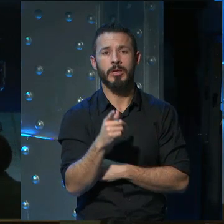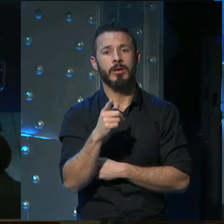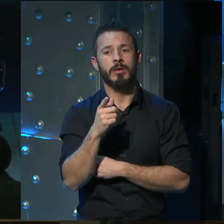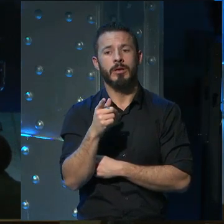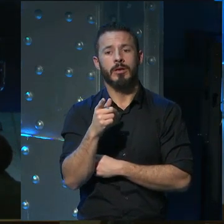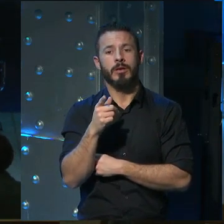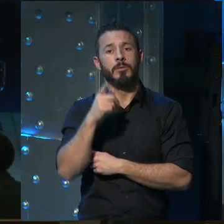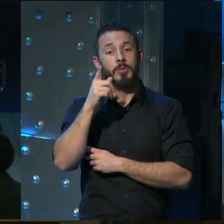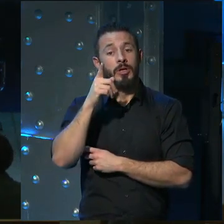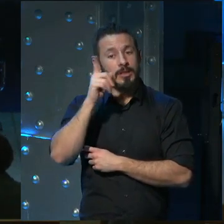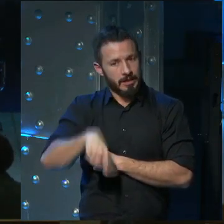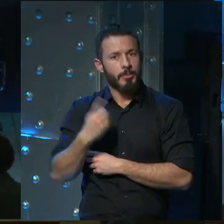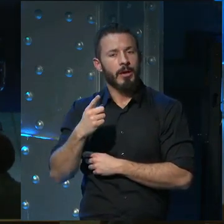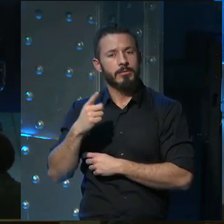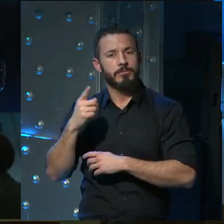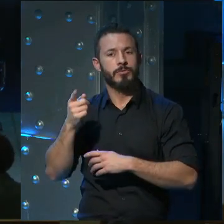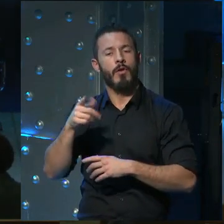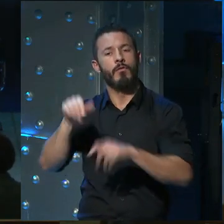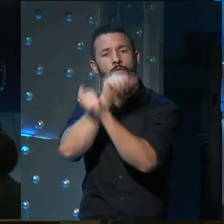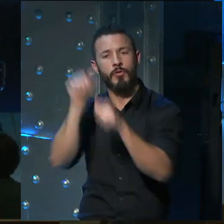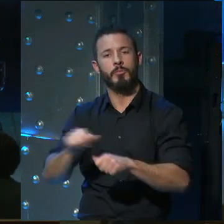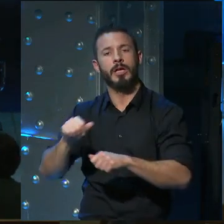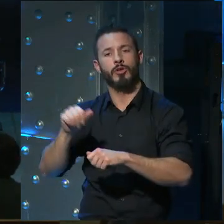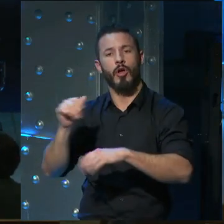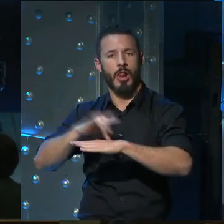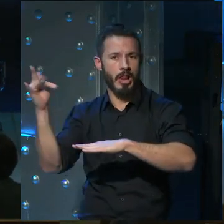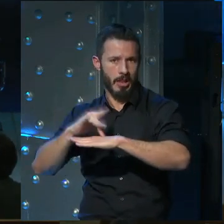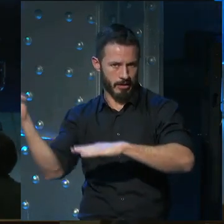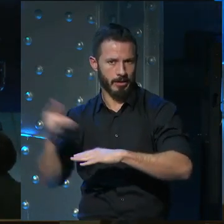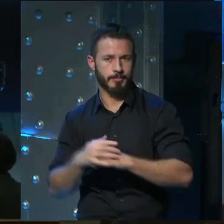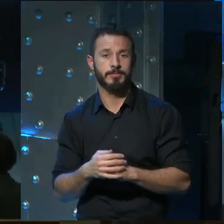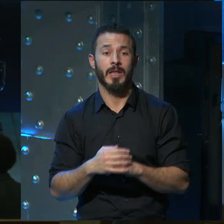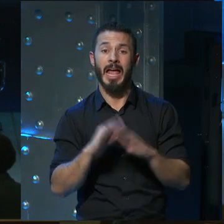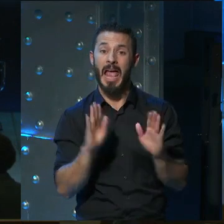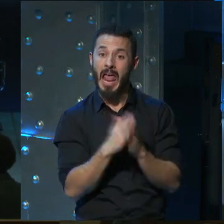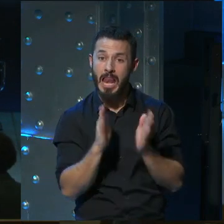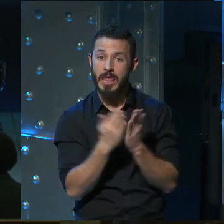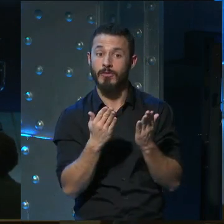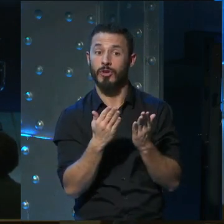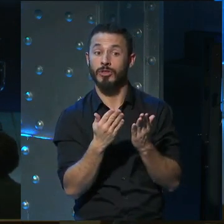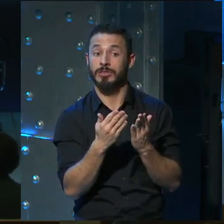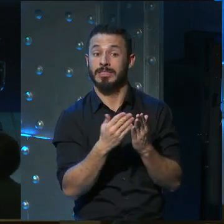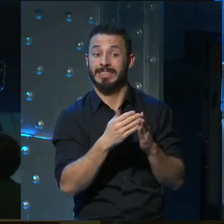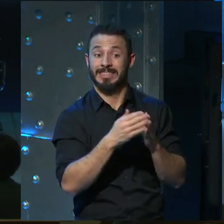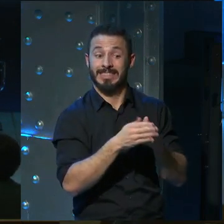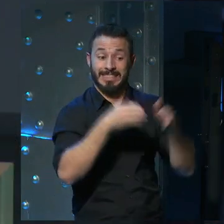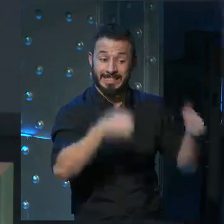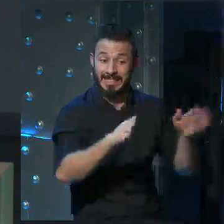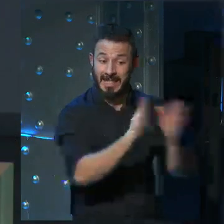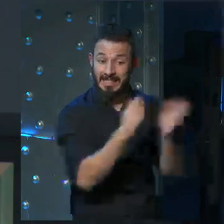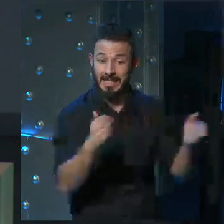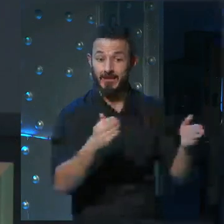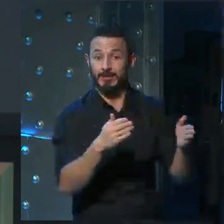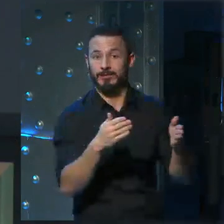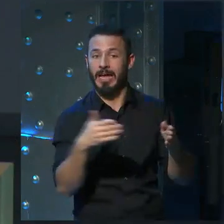estaba disponible al mismo tiempo en formato ebook. El libro, inclusive, antes de estar a la venta en librerías en España,